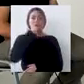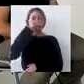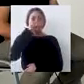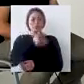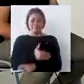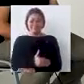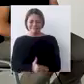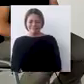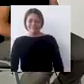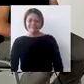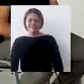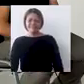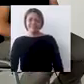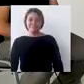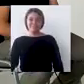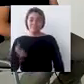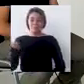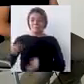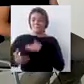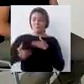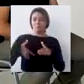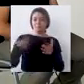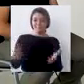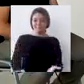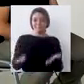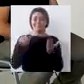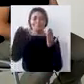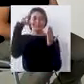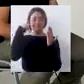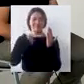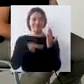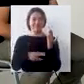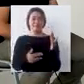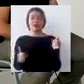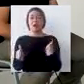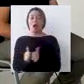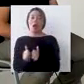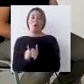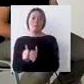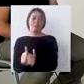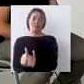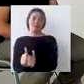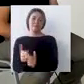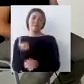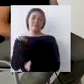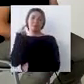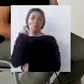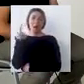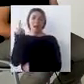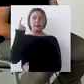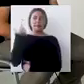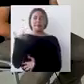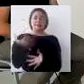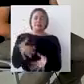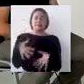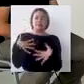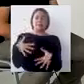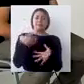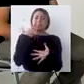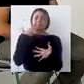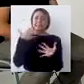¿cierto? Uh-huh. Generando procesos de lectura acompañados. Entonces yo al principio estaba muy nervioso porque decía,